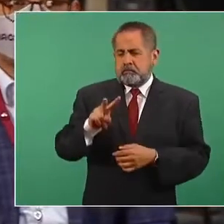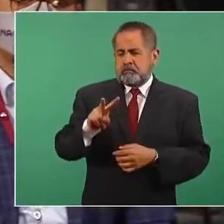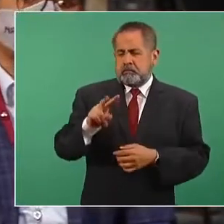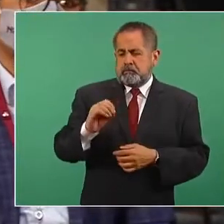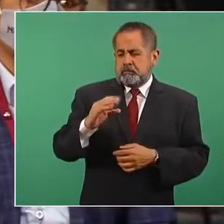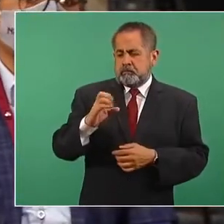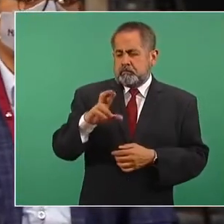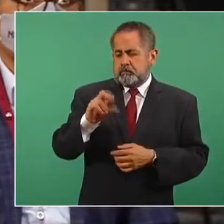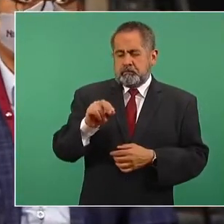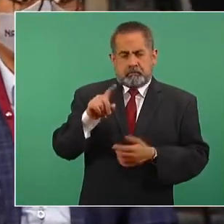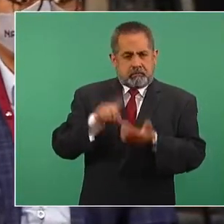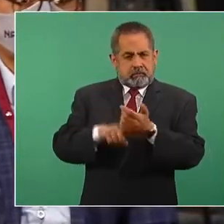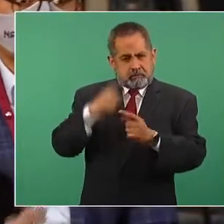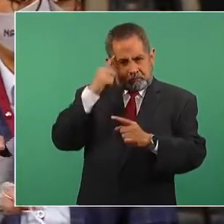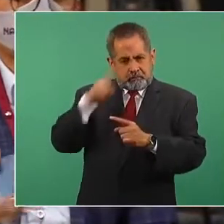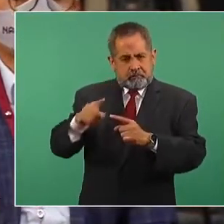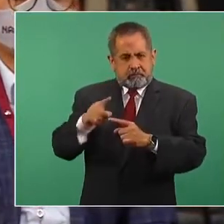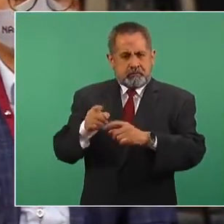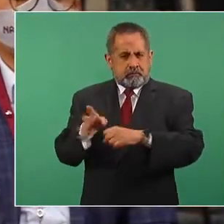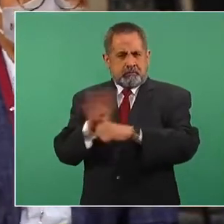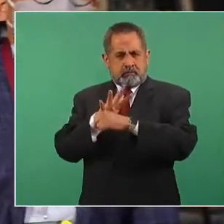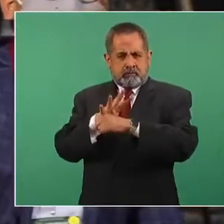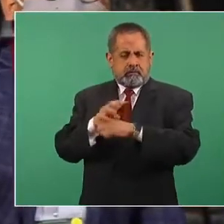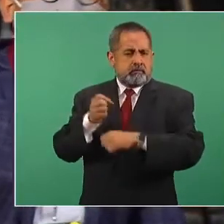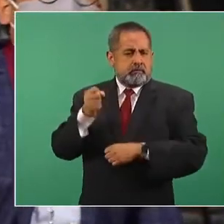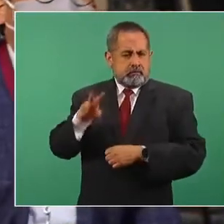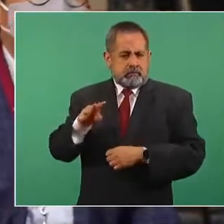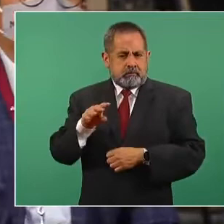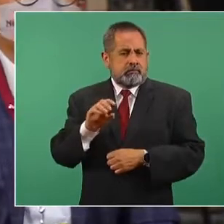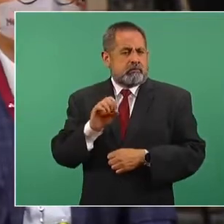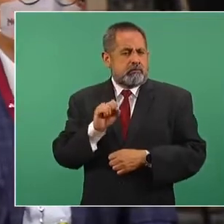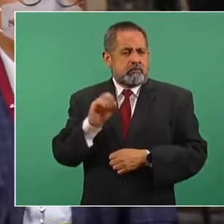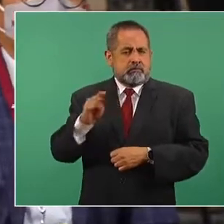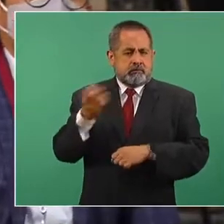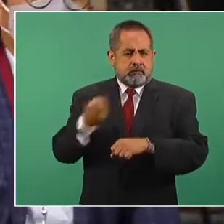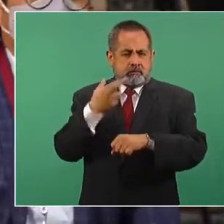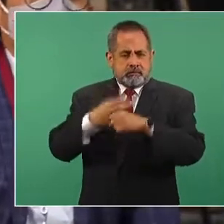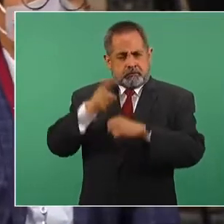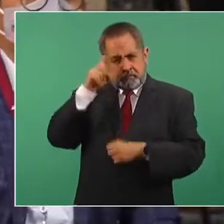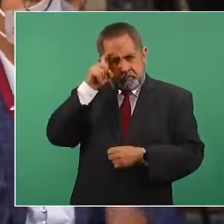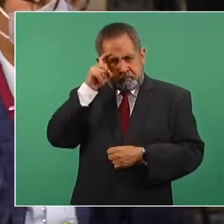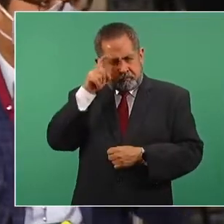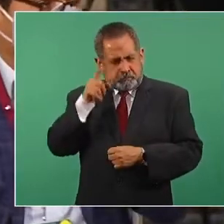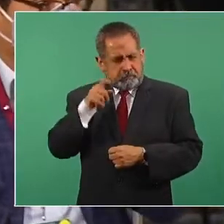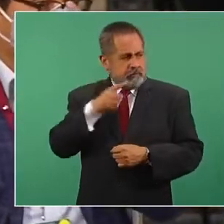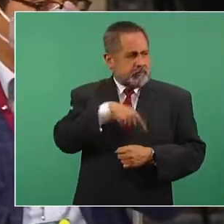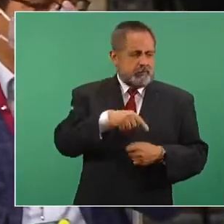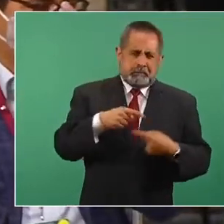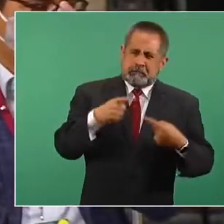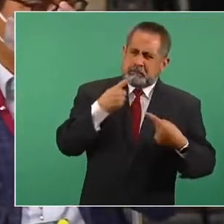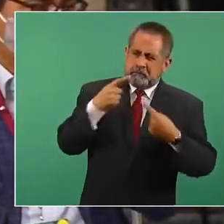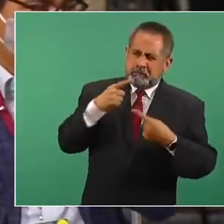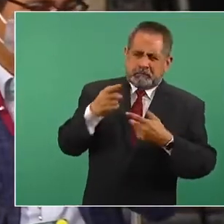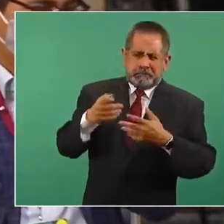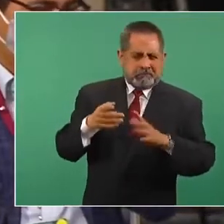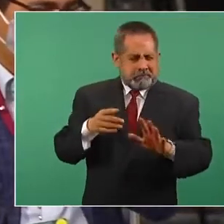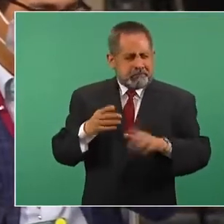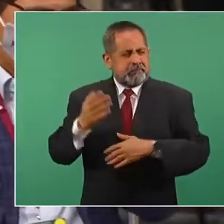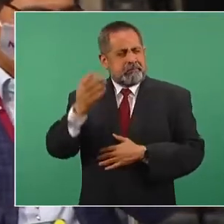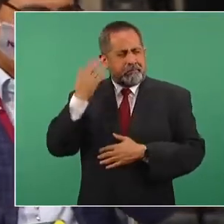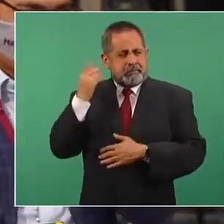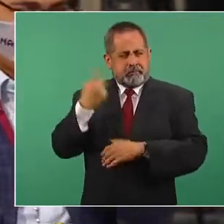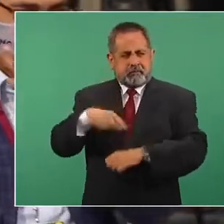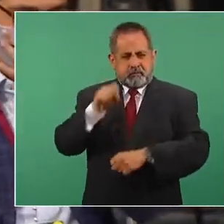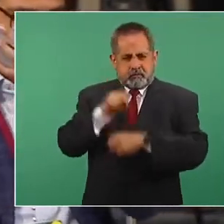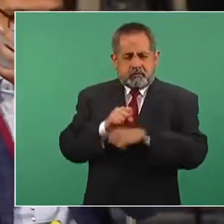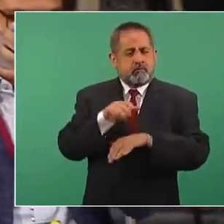Nacional de Combate a COVID-19, el subsecretario Hugo López-Gatell. La semana pasada surgió sí una polémica que tiene